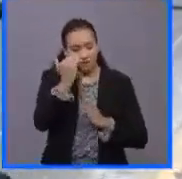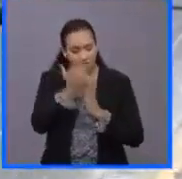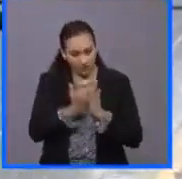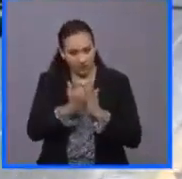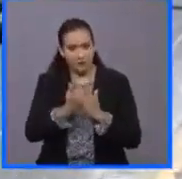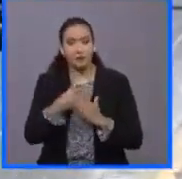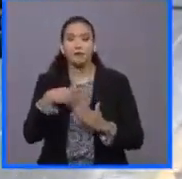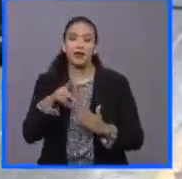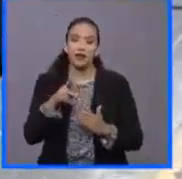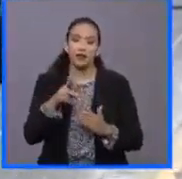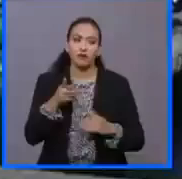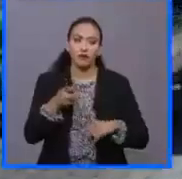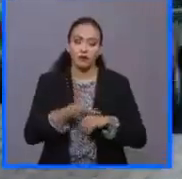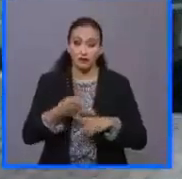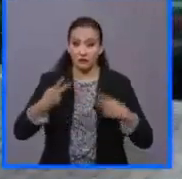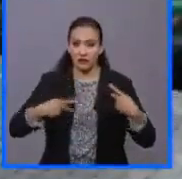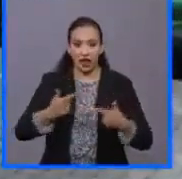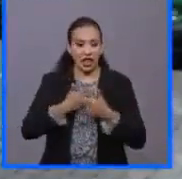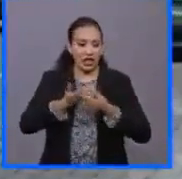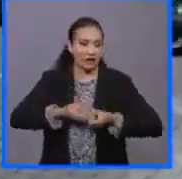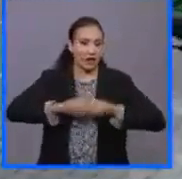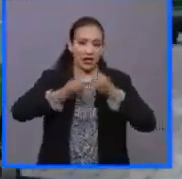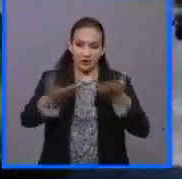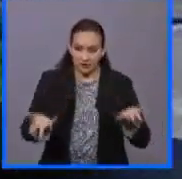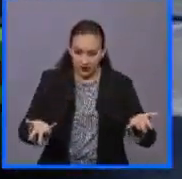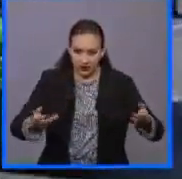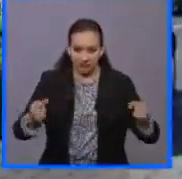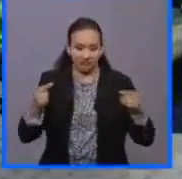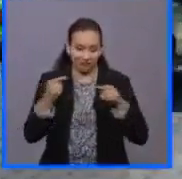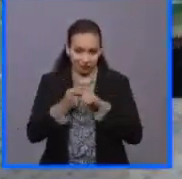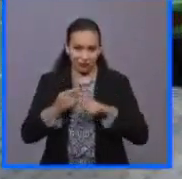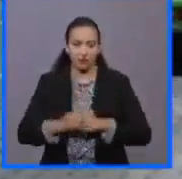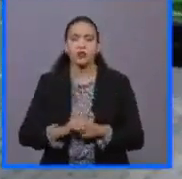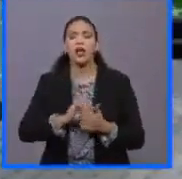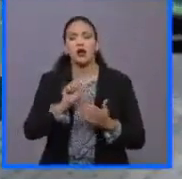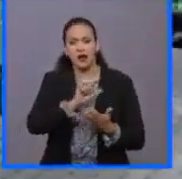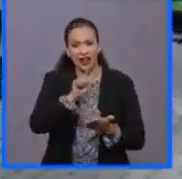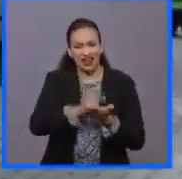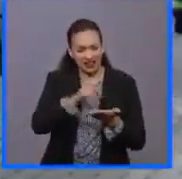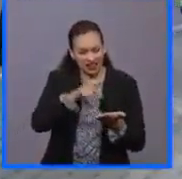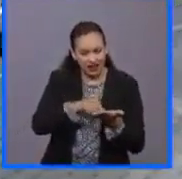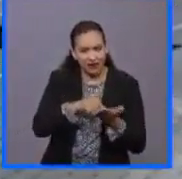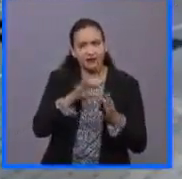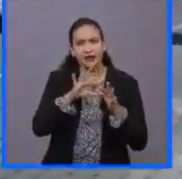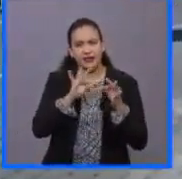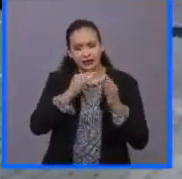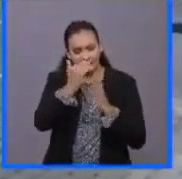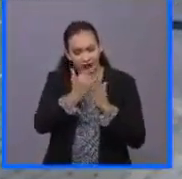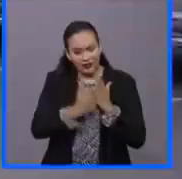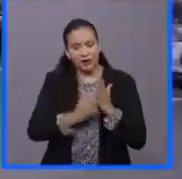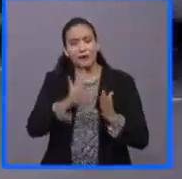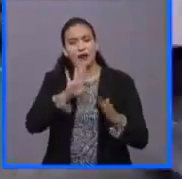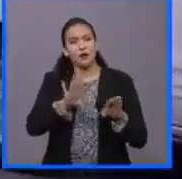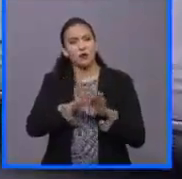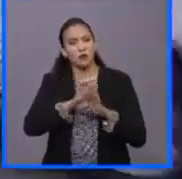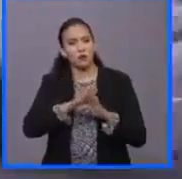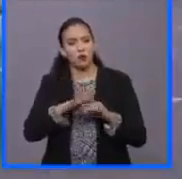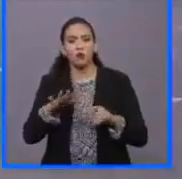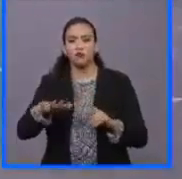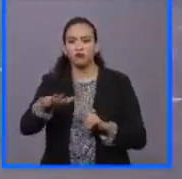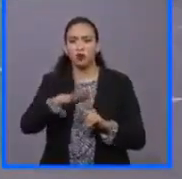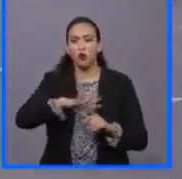a la libertad de expresión. Además, la redacción de la norma daba un amplio margen de apreciación para que